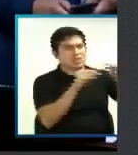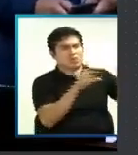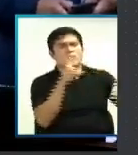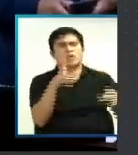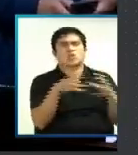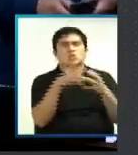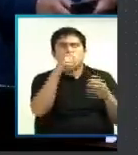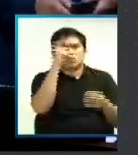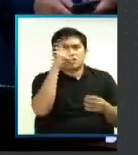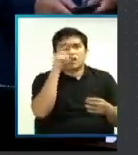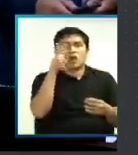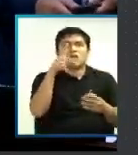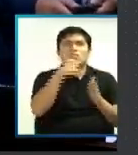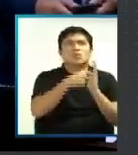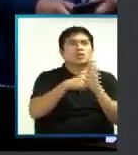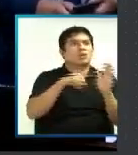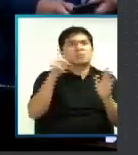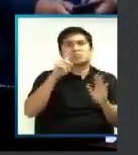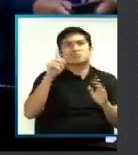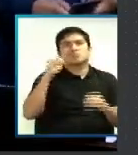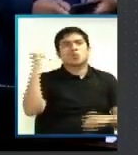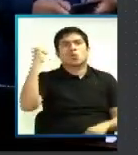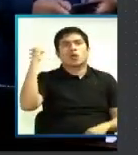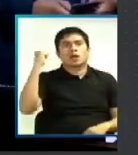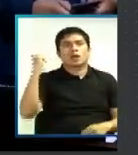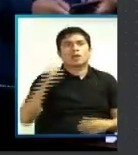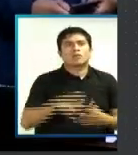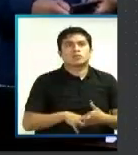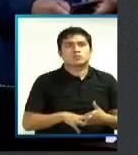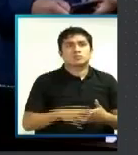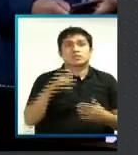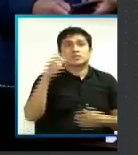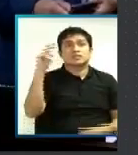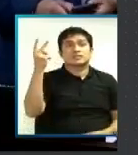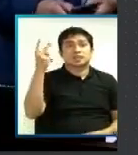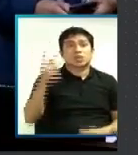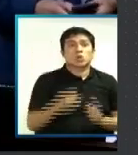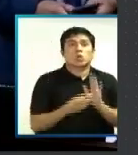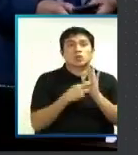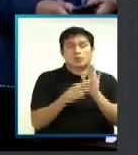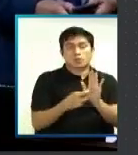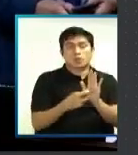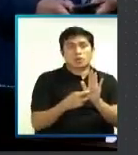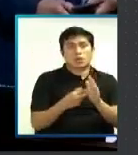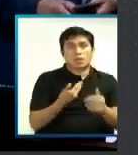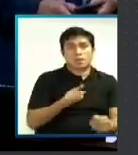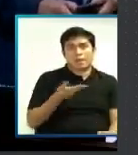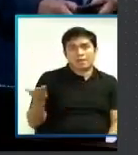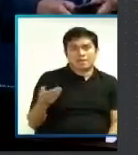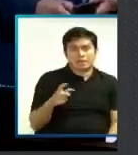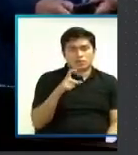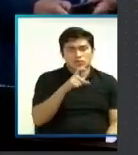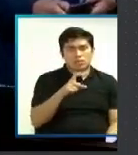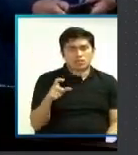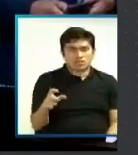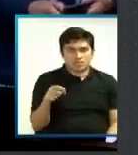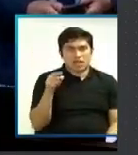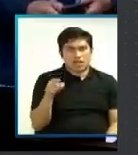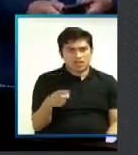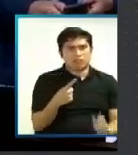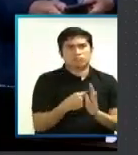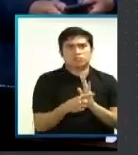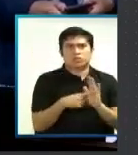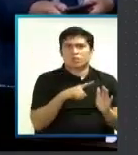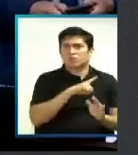viven en este momento en el palco de prensa del Congreso de la República. Como pueden observar, hay muchísimas personas en este